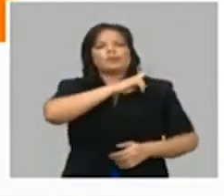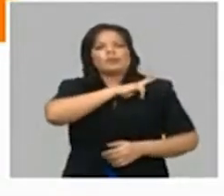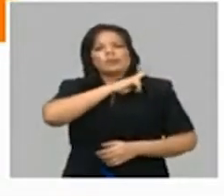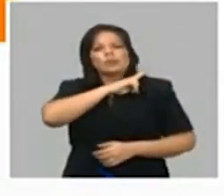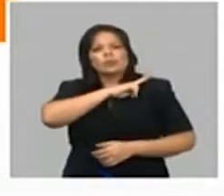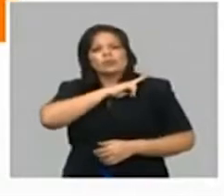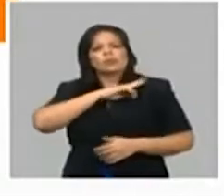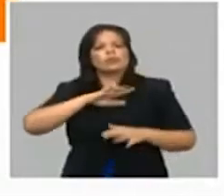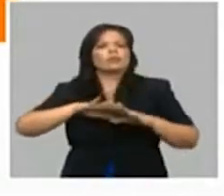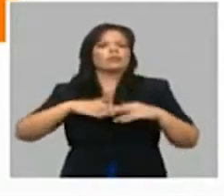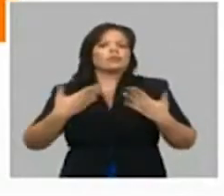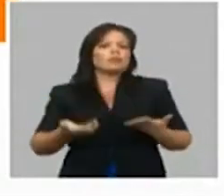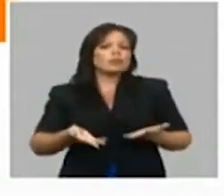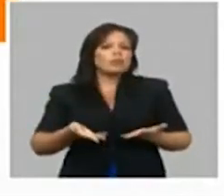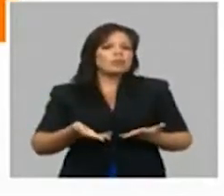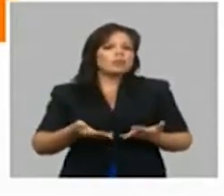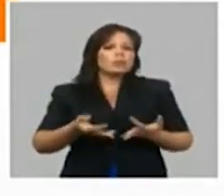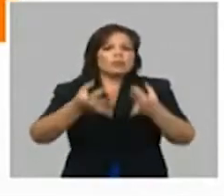la autoridad aeronáutica para esta fase.